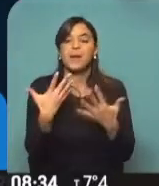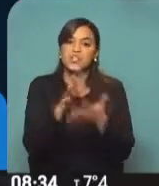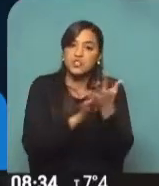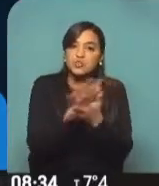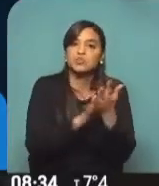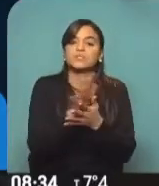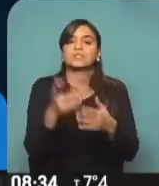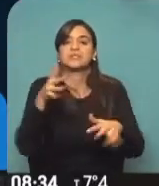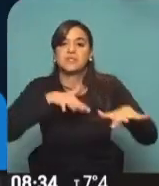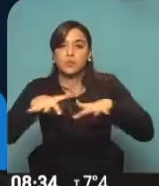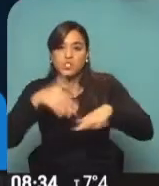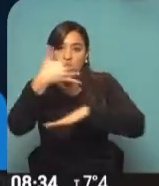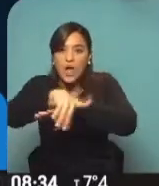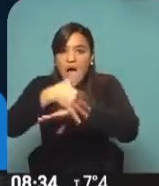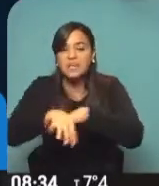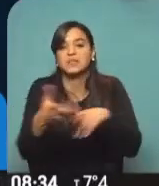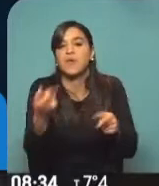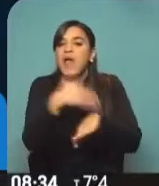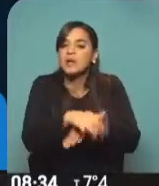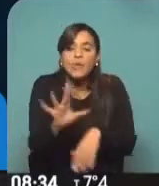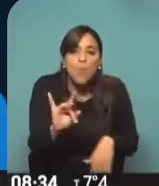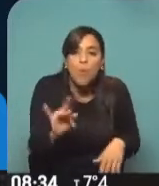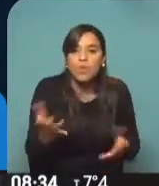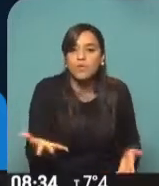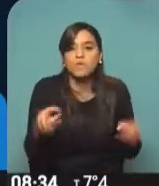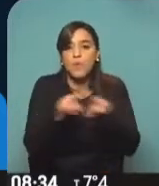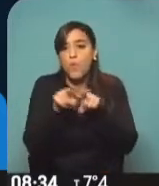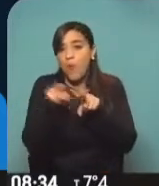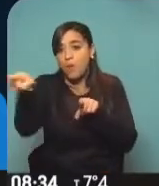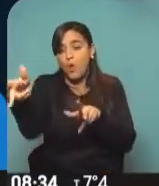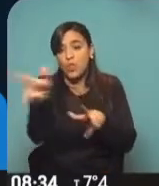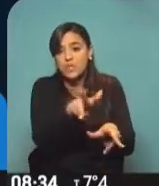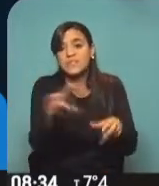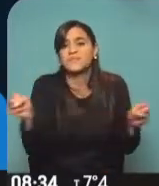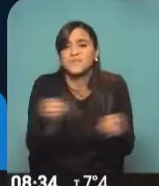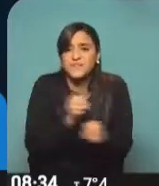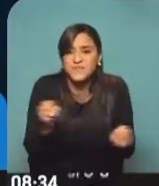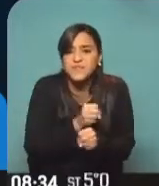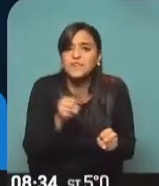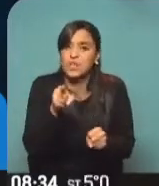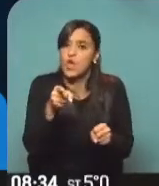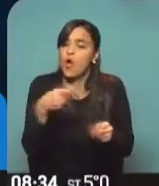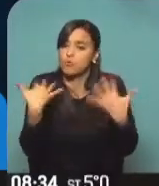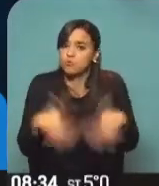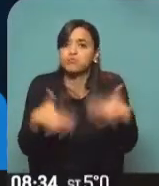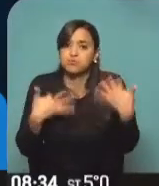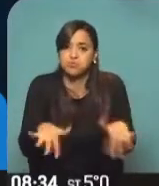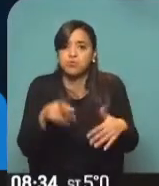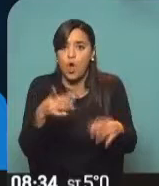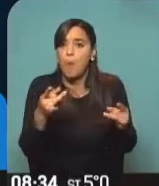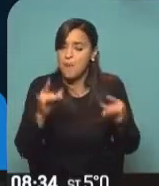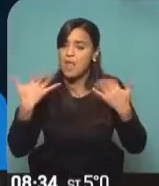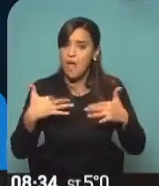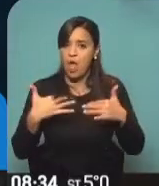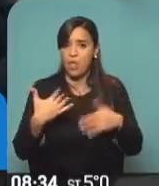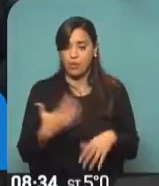la situación de calle desde la calle es muy complejo y además como decimos el frío es un enemigo complicado en